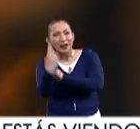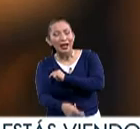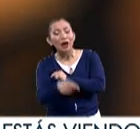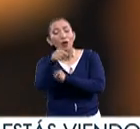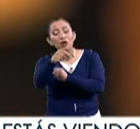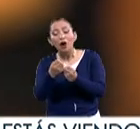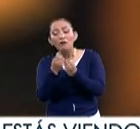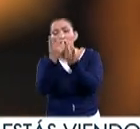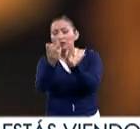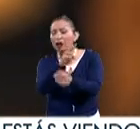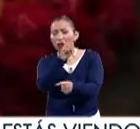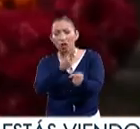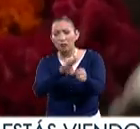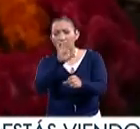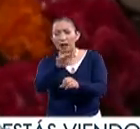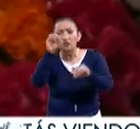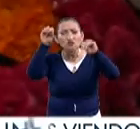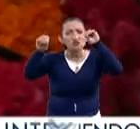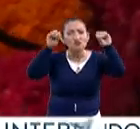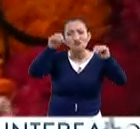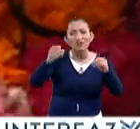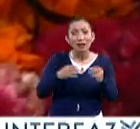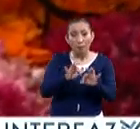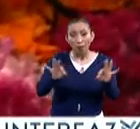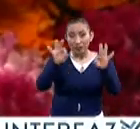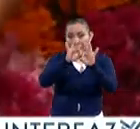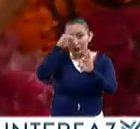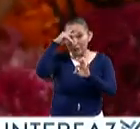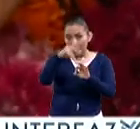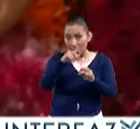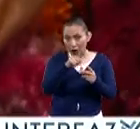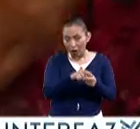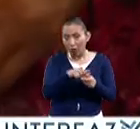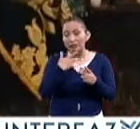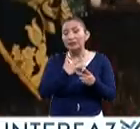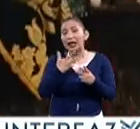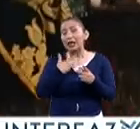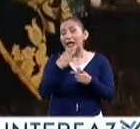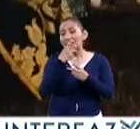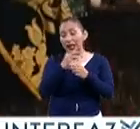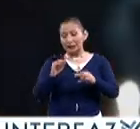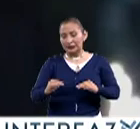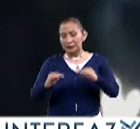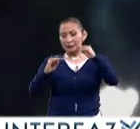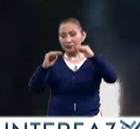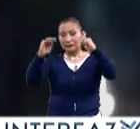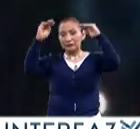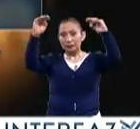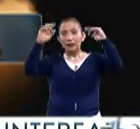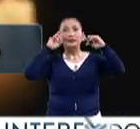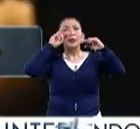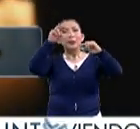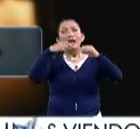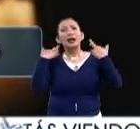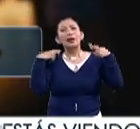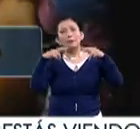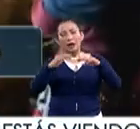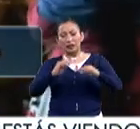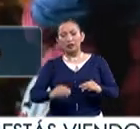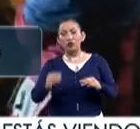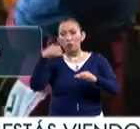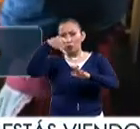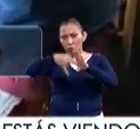Es una ofrenda tradicional y con elementos representativos de México. Cuenta con 3 niveles en los que se representan los